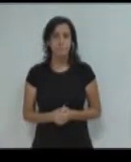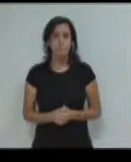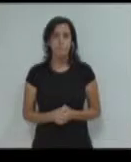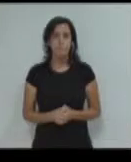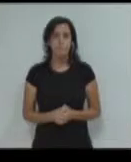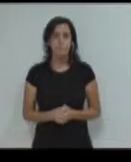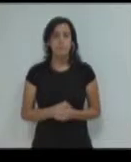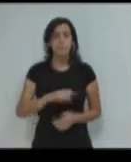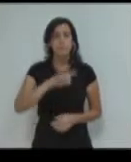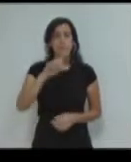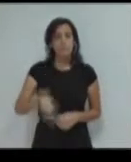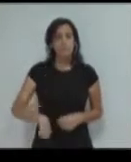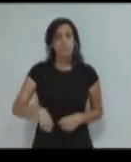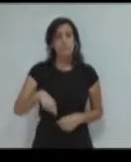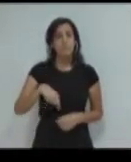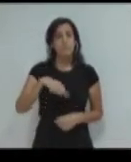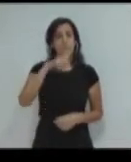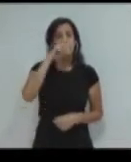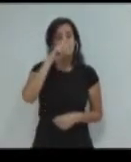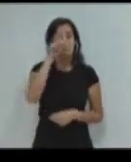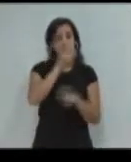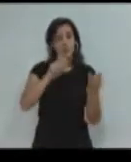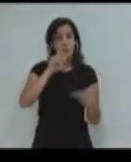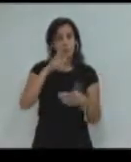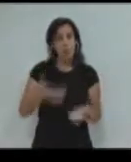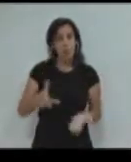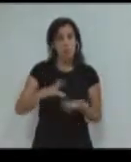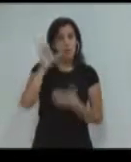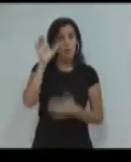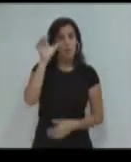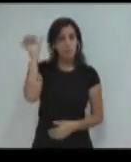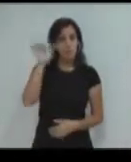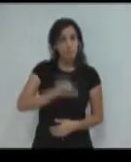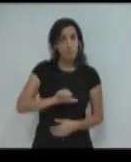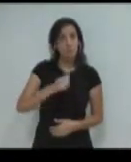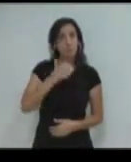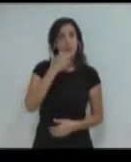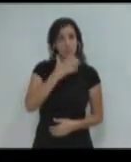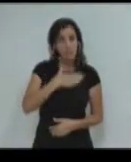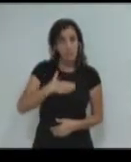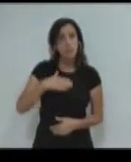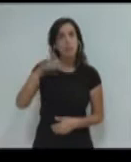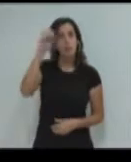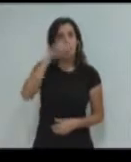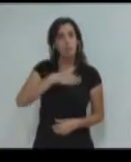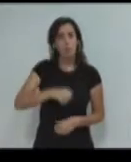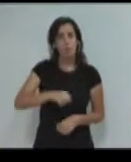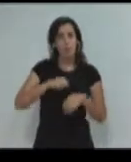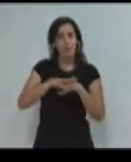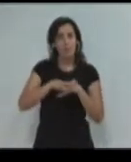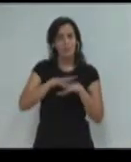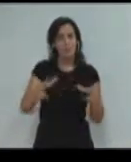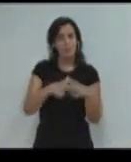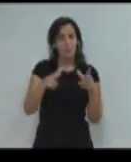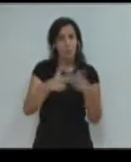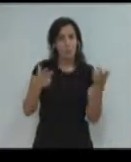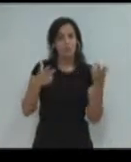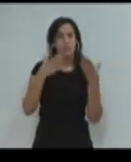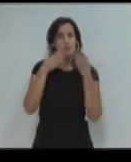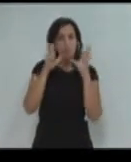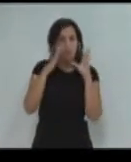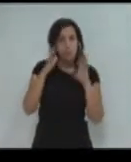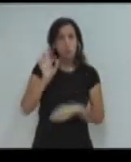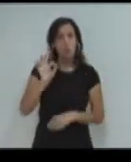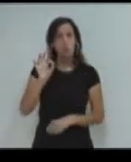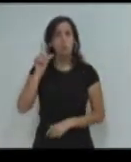también recordar a las personas que nos estén oyendo que si quieren pueden opinar a través de nuestras redes sociales, a través del Facebook o a través